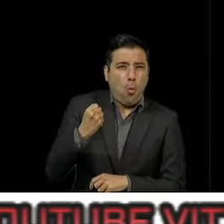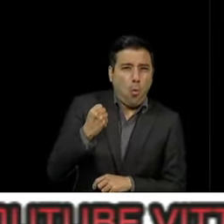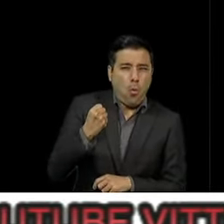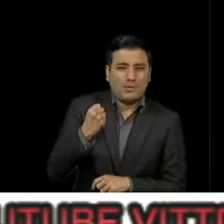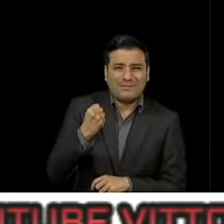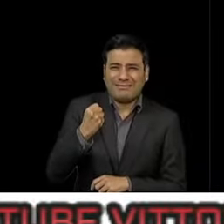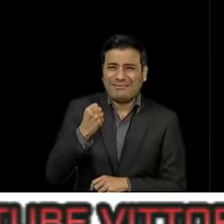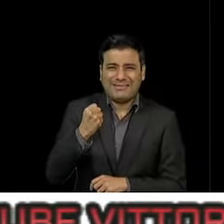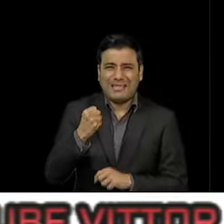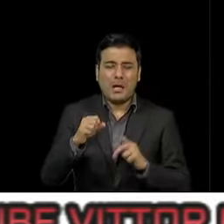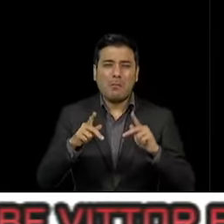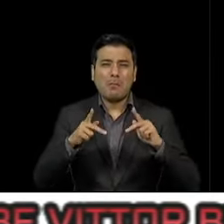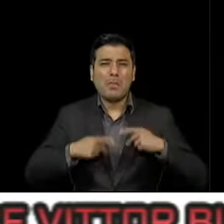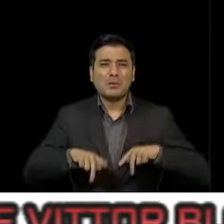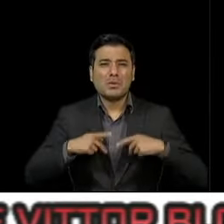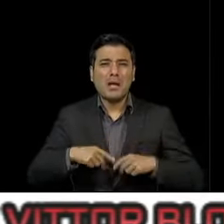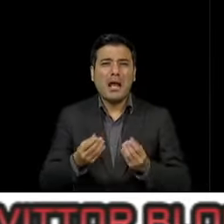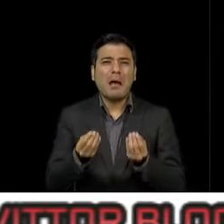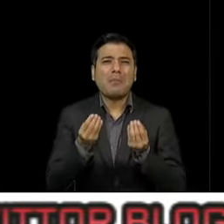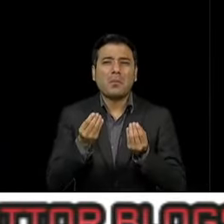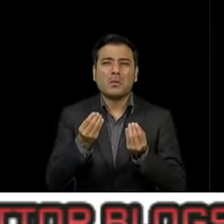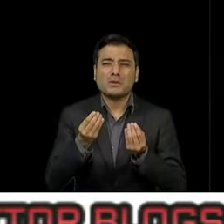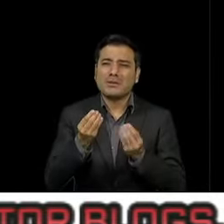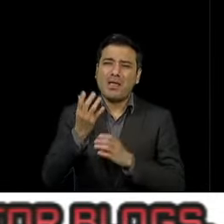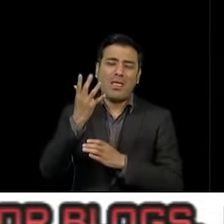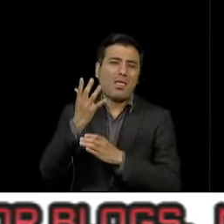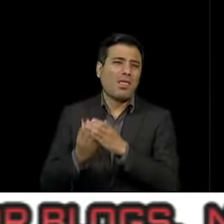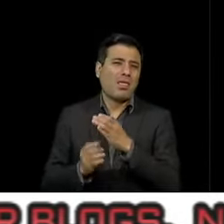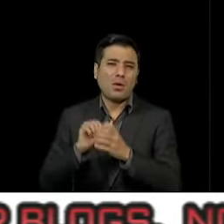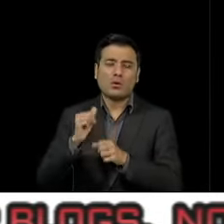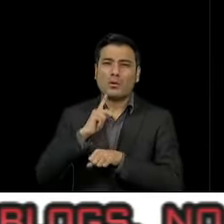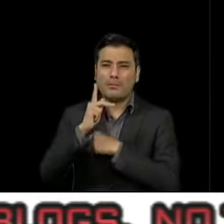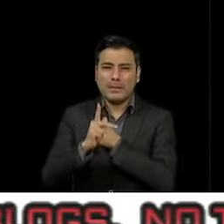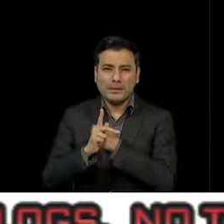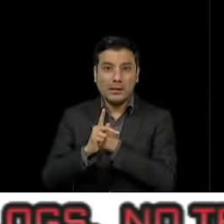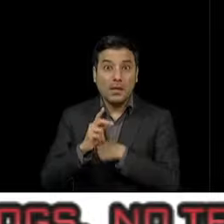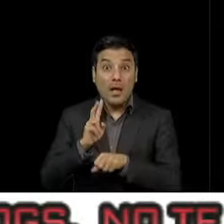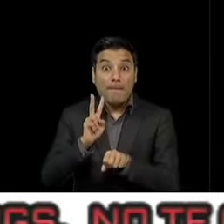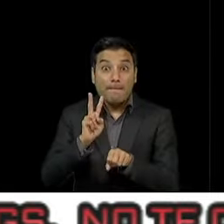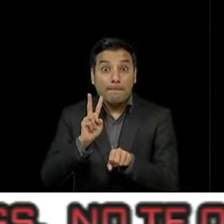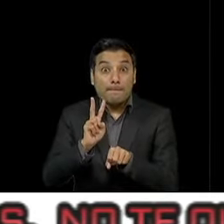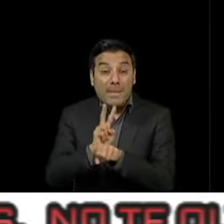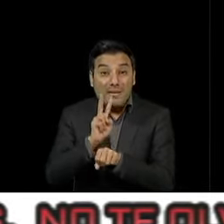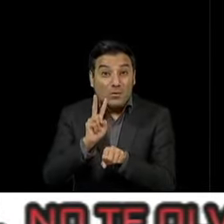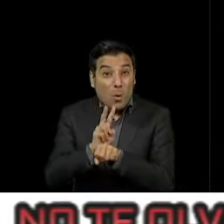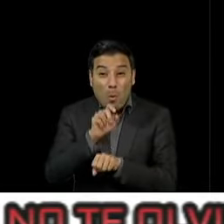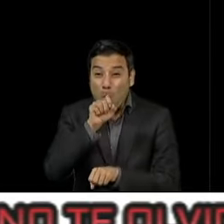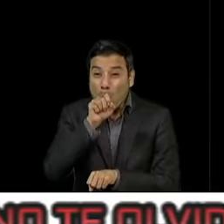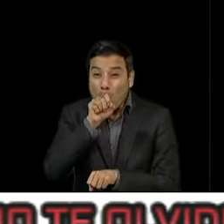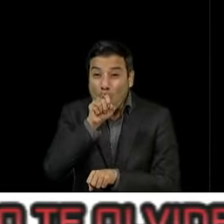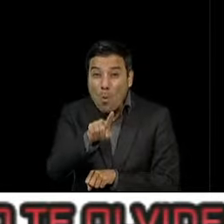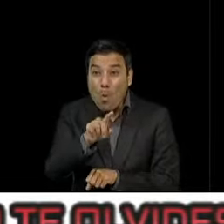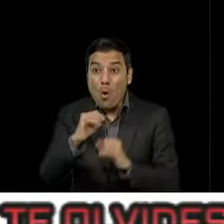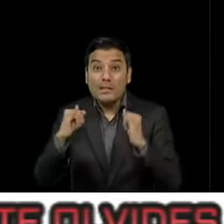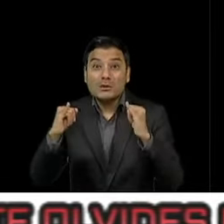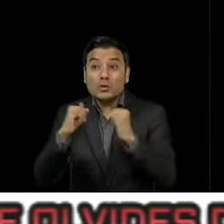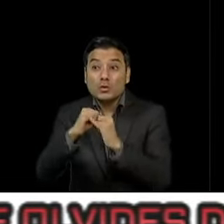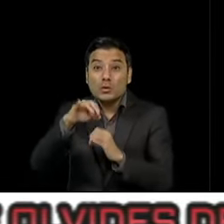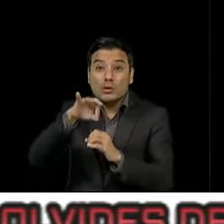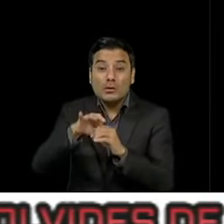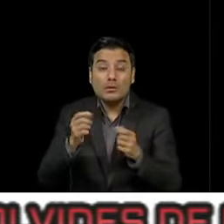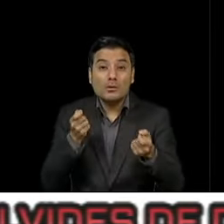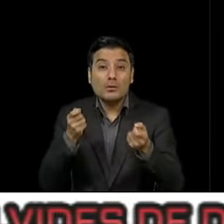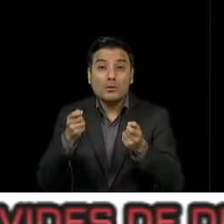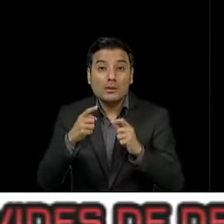de miles de nicaragüenses. Y el caso de Venezuela, donde el órgano electoral en Venezuela es controlado por el